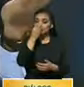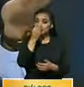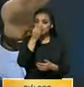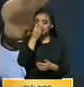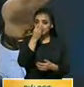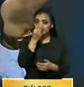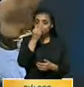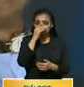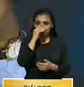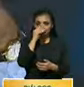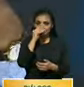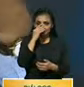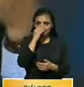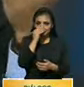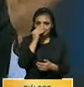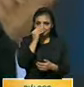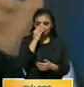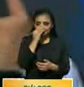Vinieron